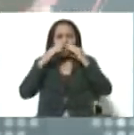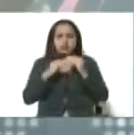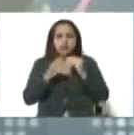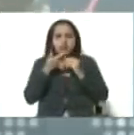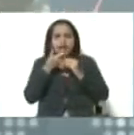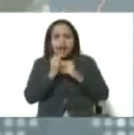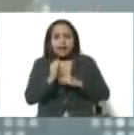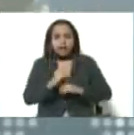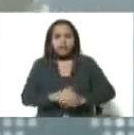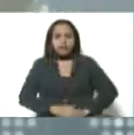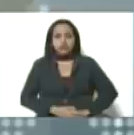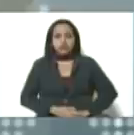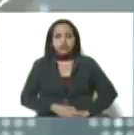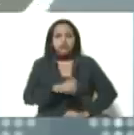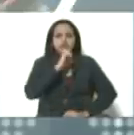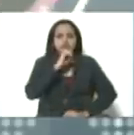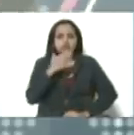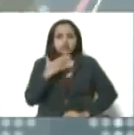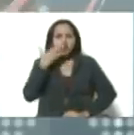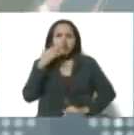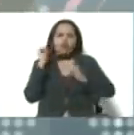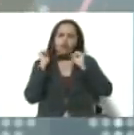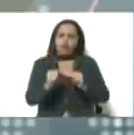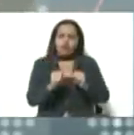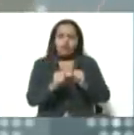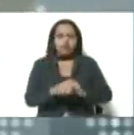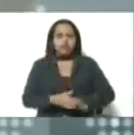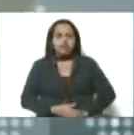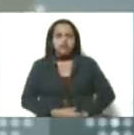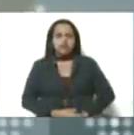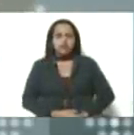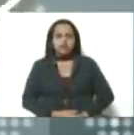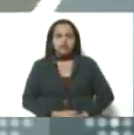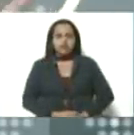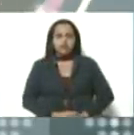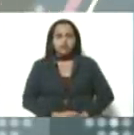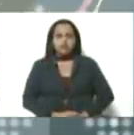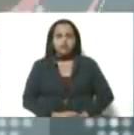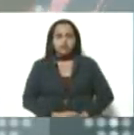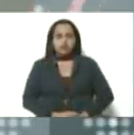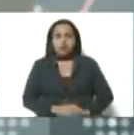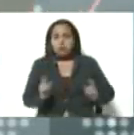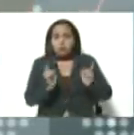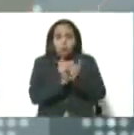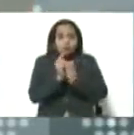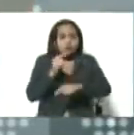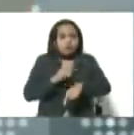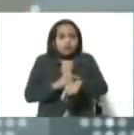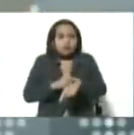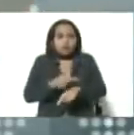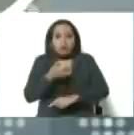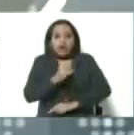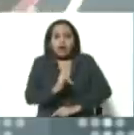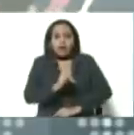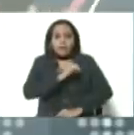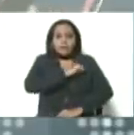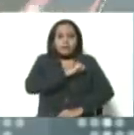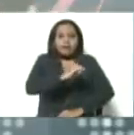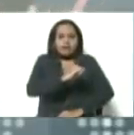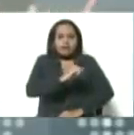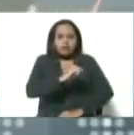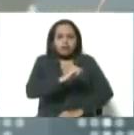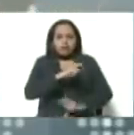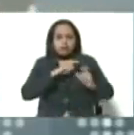presencia respiratoria severa así que en pocos minutos y luego hizo un paro